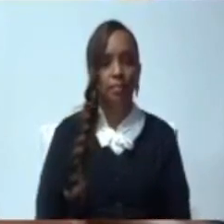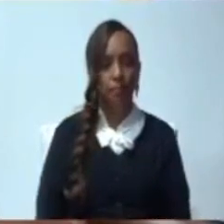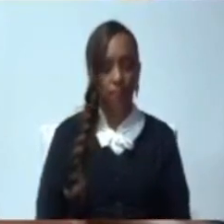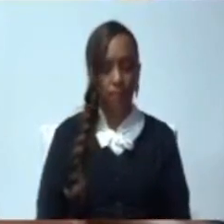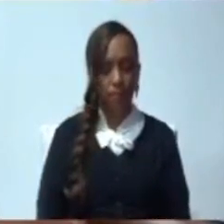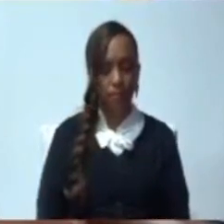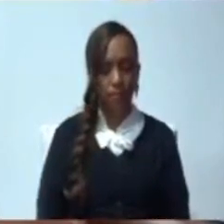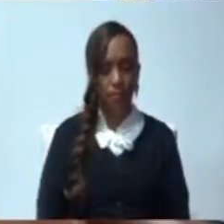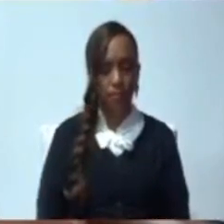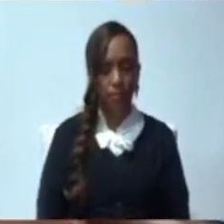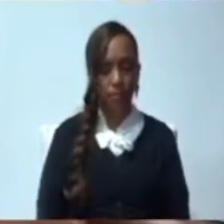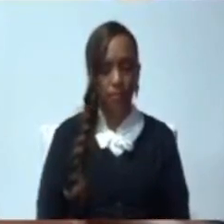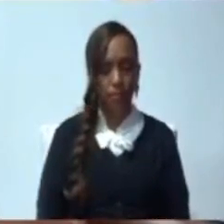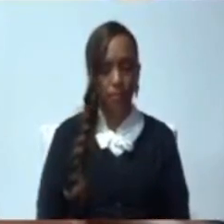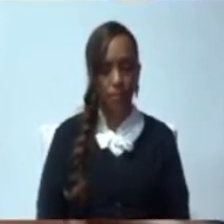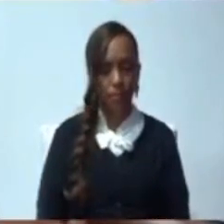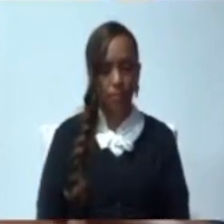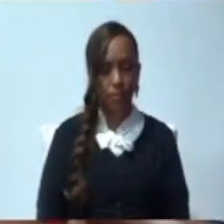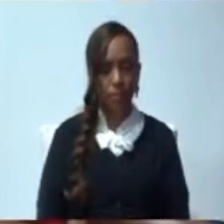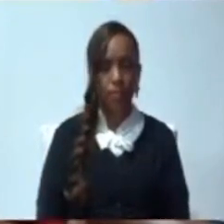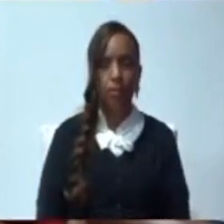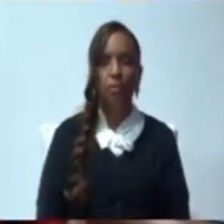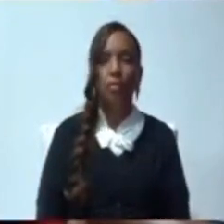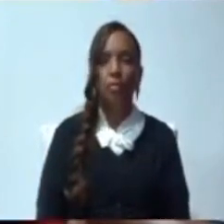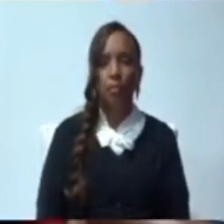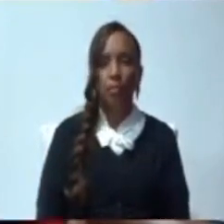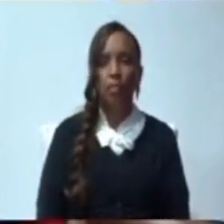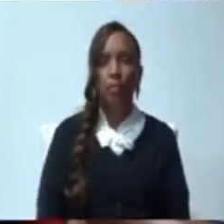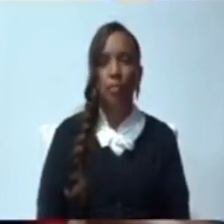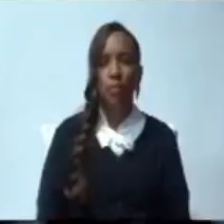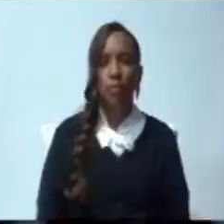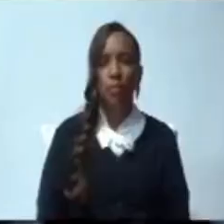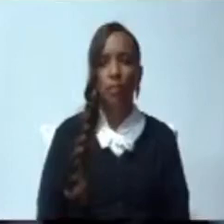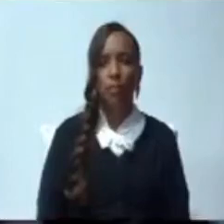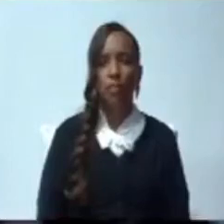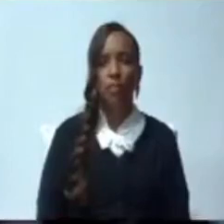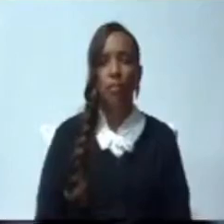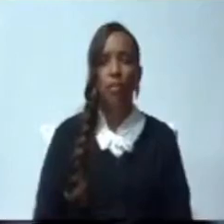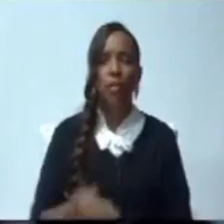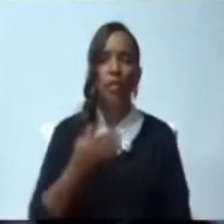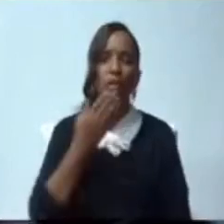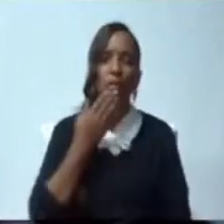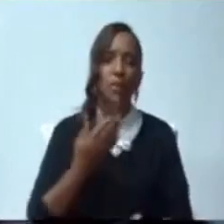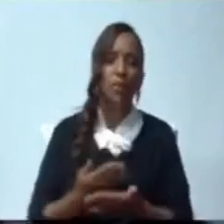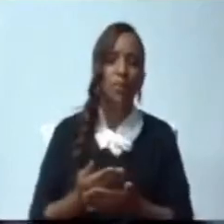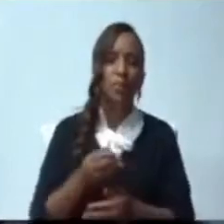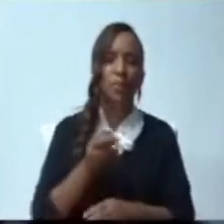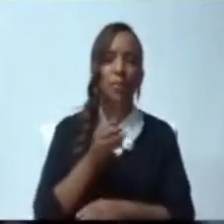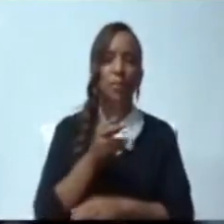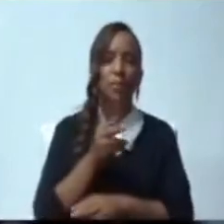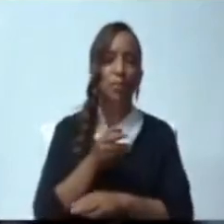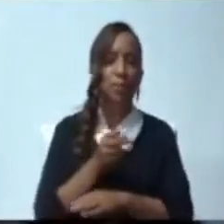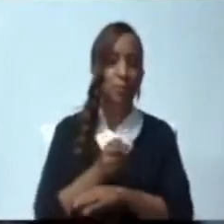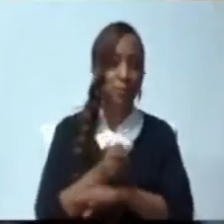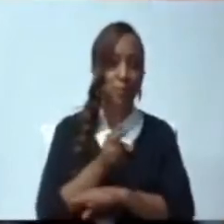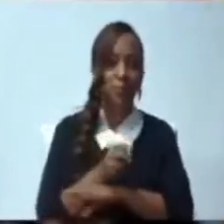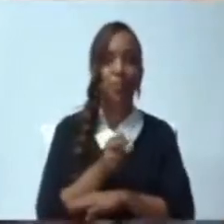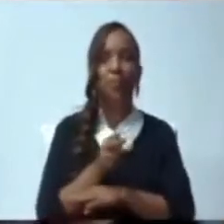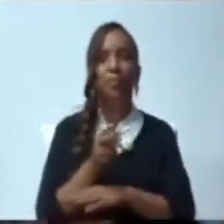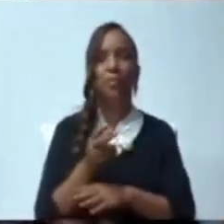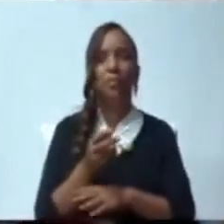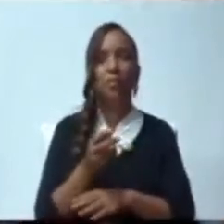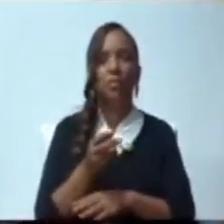Buen mediodía, honorable señor presidente, honorable señora vicepresidente, secretario Agustín y